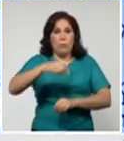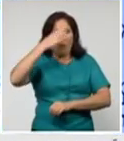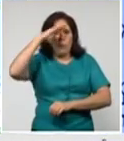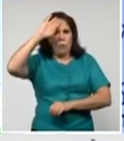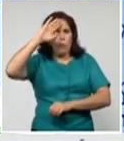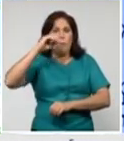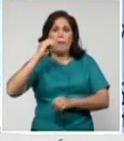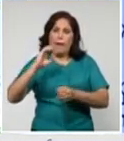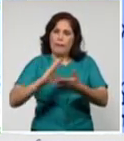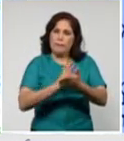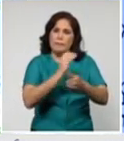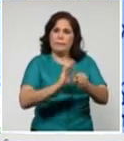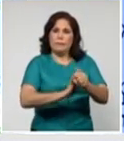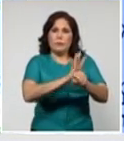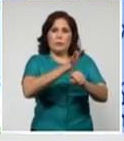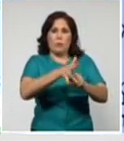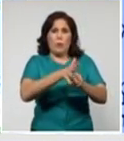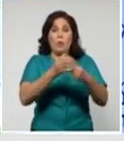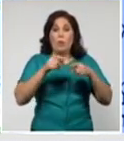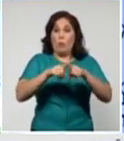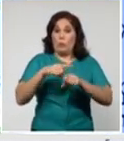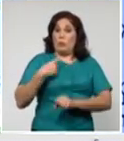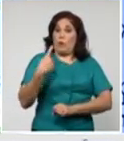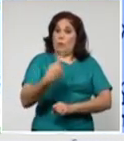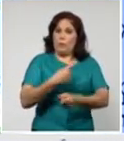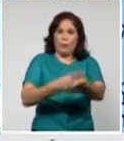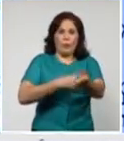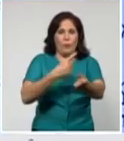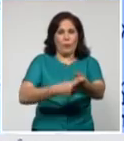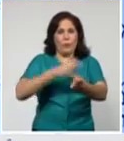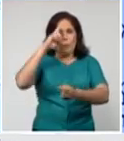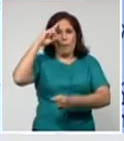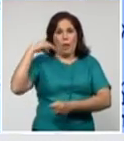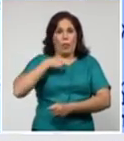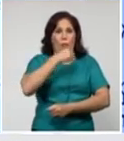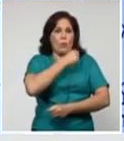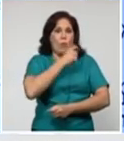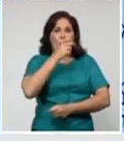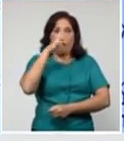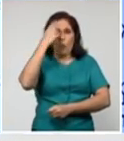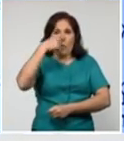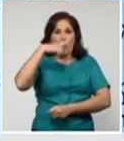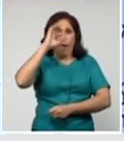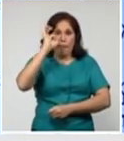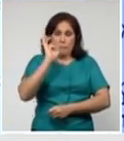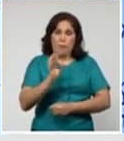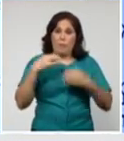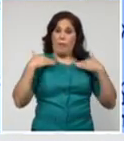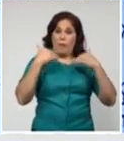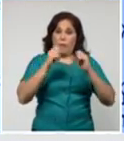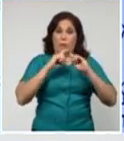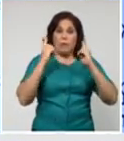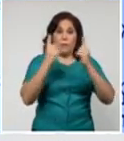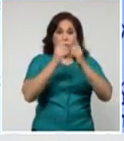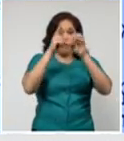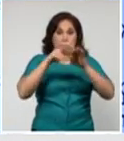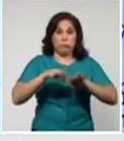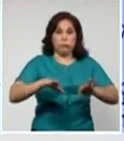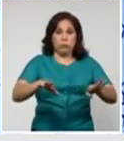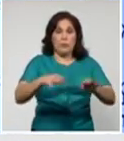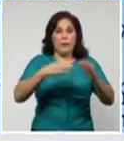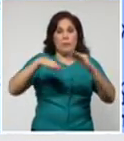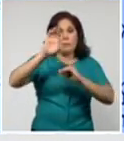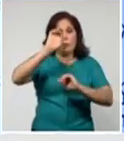a la COVID-19. Nos acompaña, como ya es habitual, el doctor Francisco Durán García, director nacional de Epidemiología del